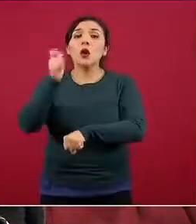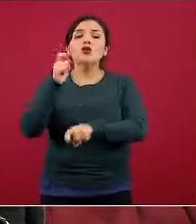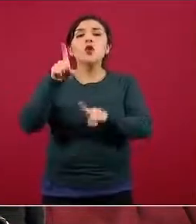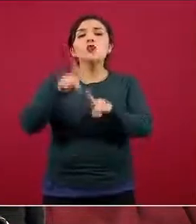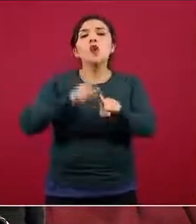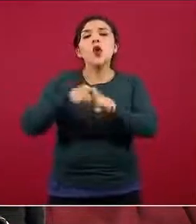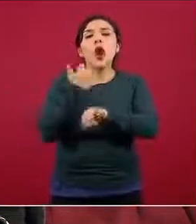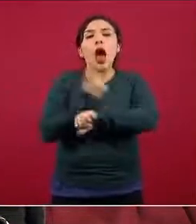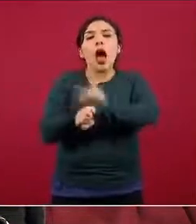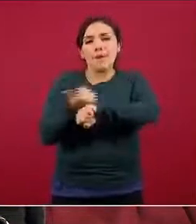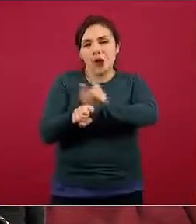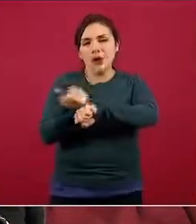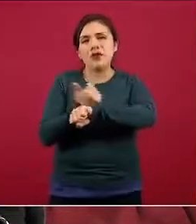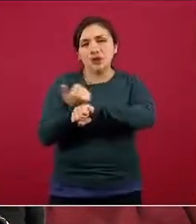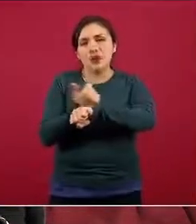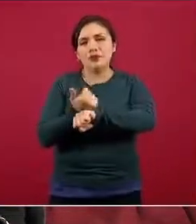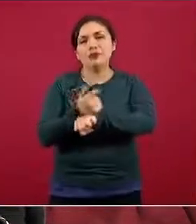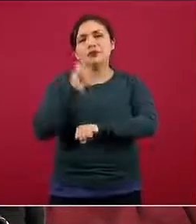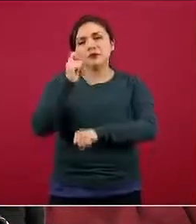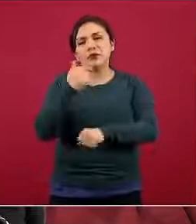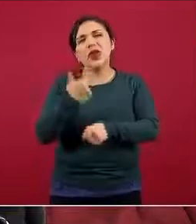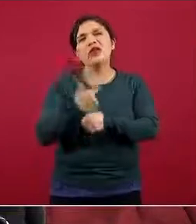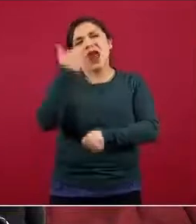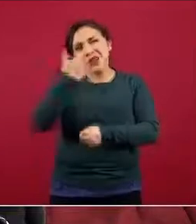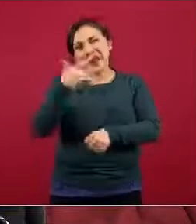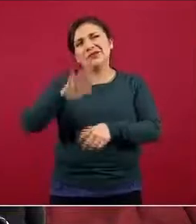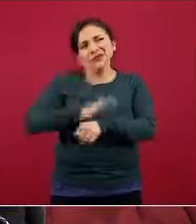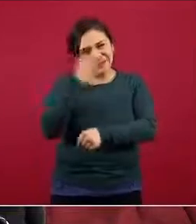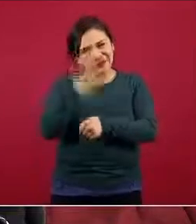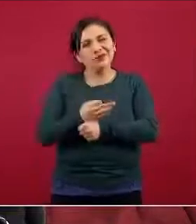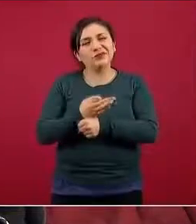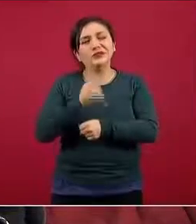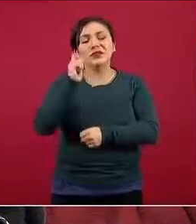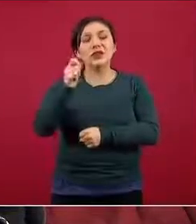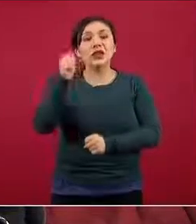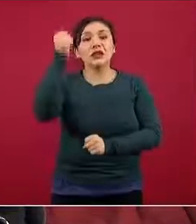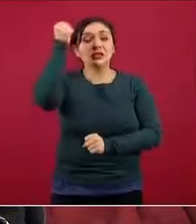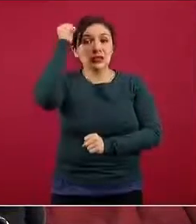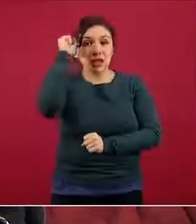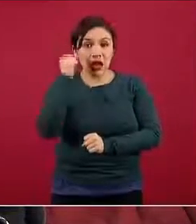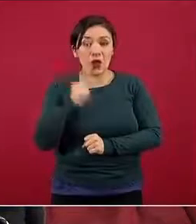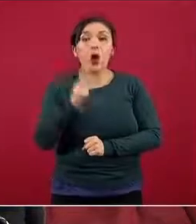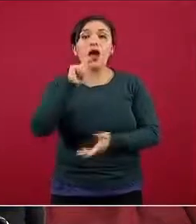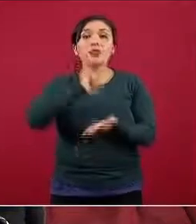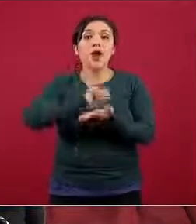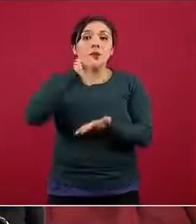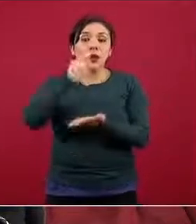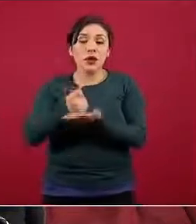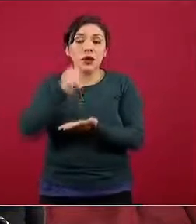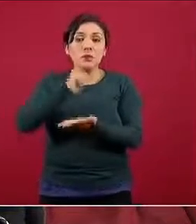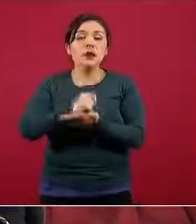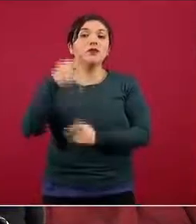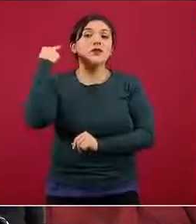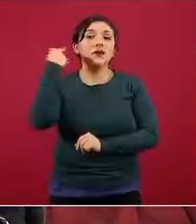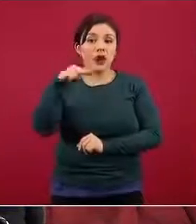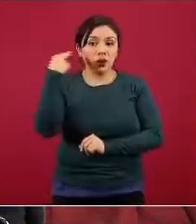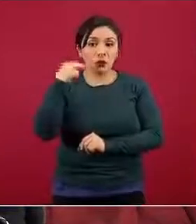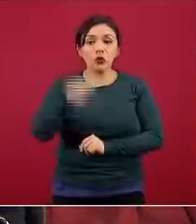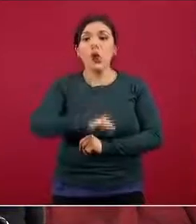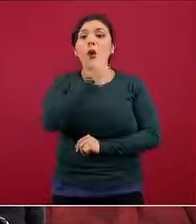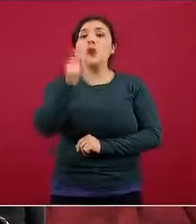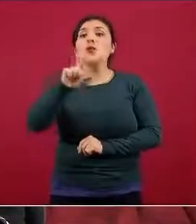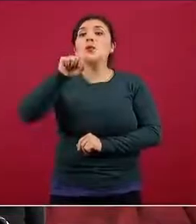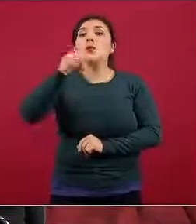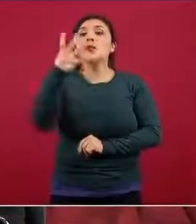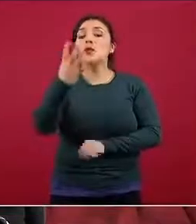riesgo de amarillo, que es un riesgo moderado, que son Sinaloa, Tamaulipas y Veracruz. Tenemos